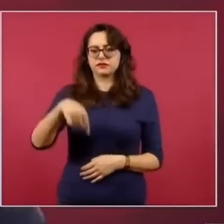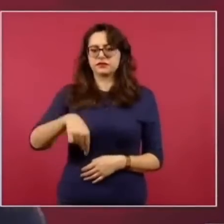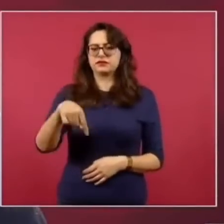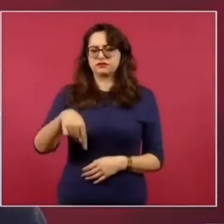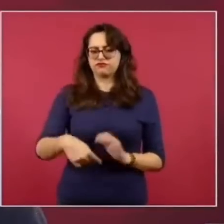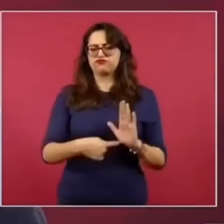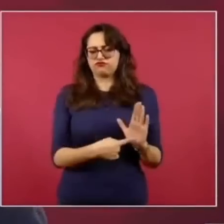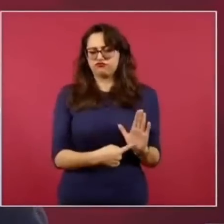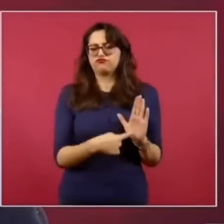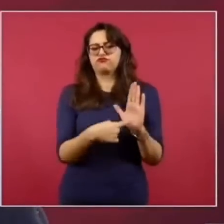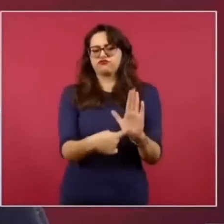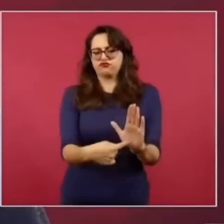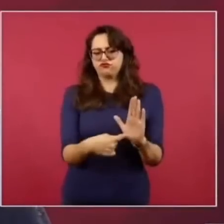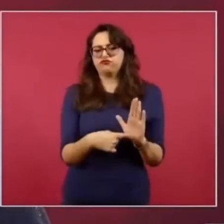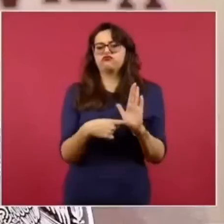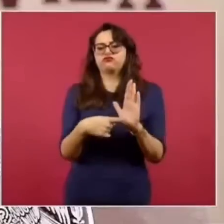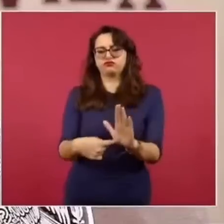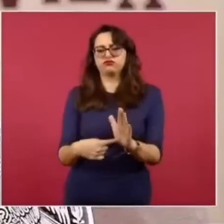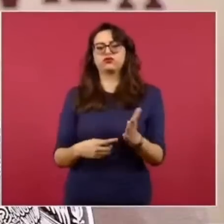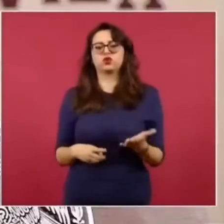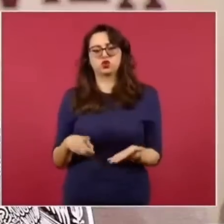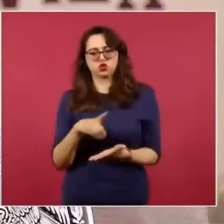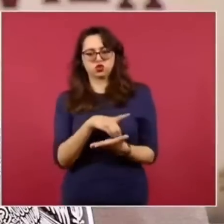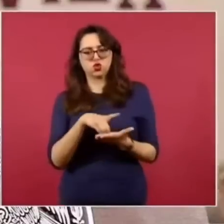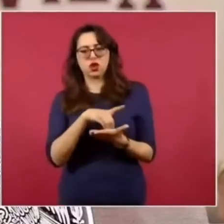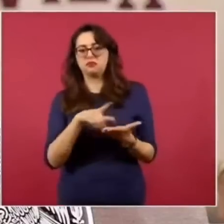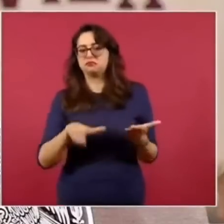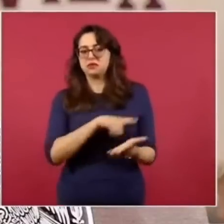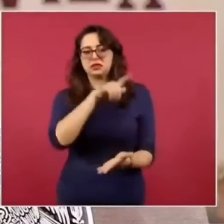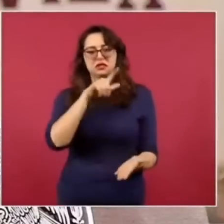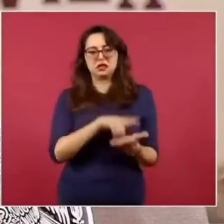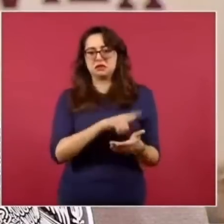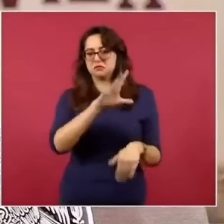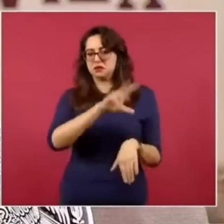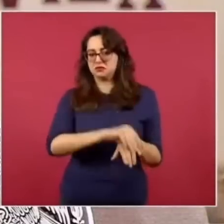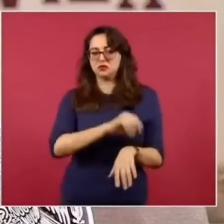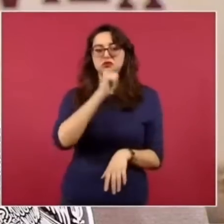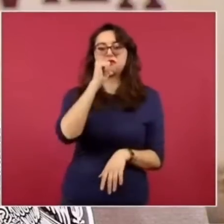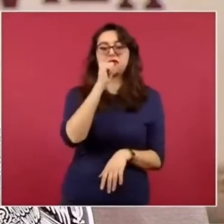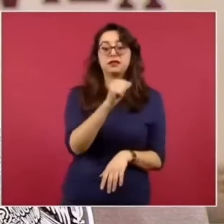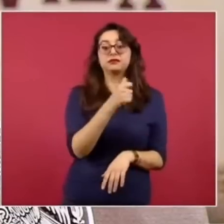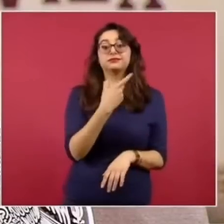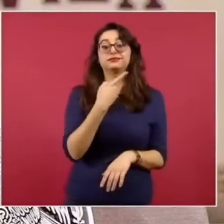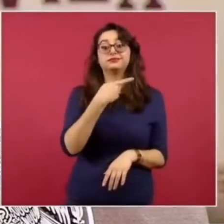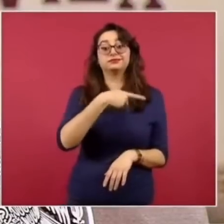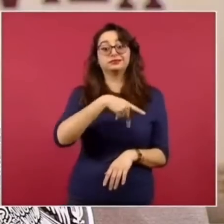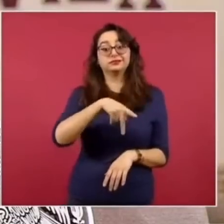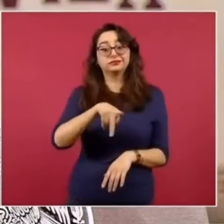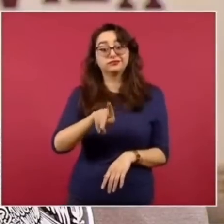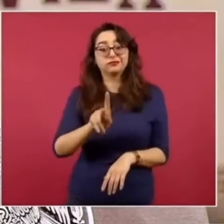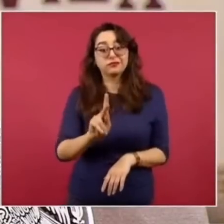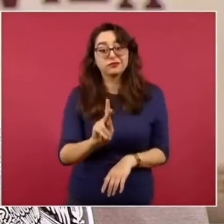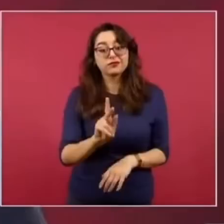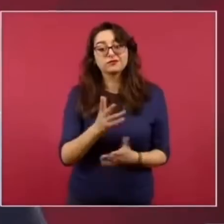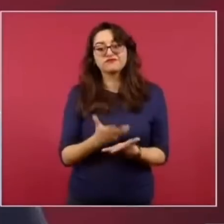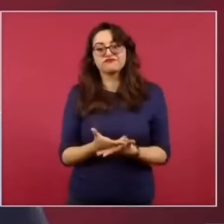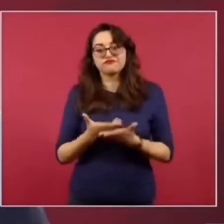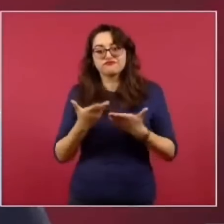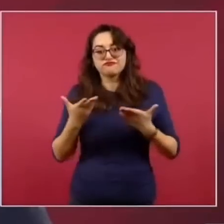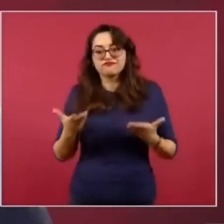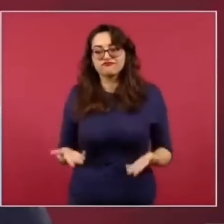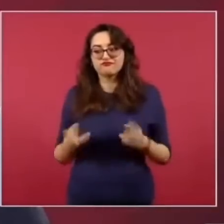segmento son estos productos ilegales. Pero hoy estamos hablando de un producto que en algunas partes del mundo es